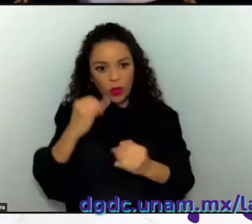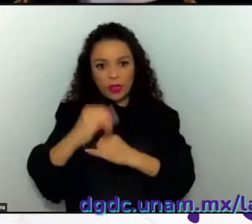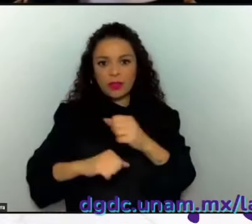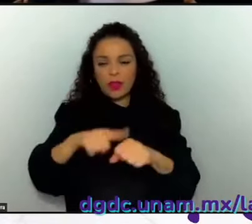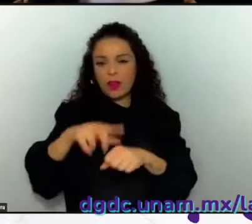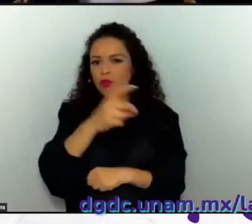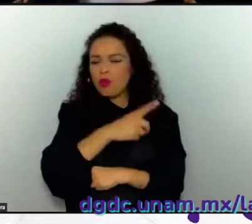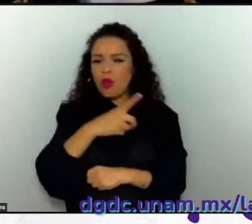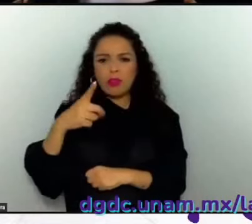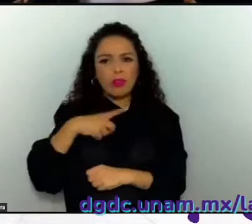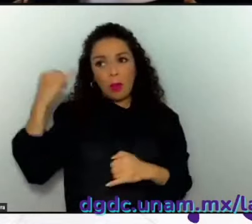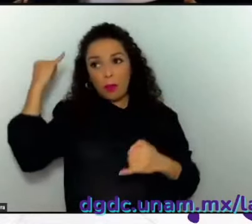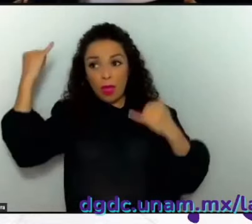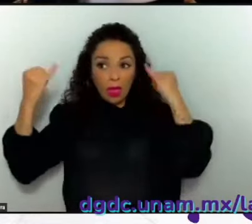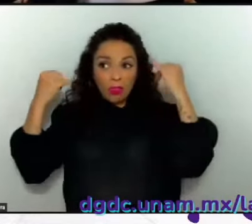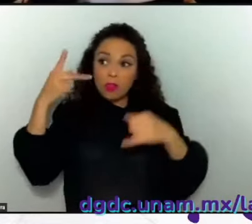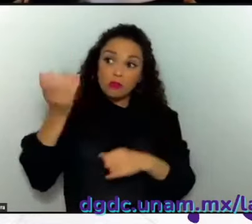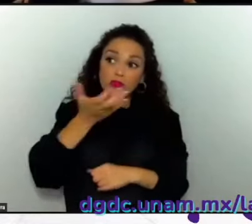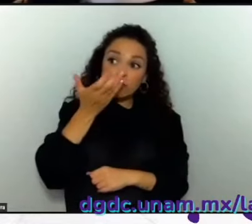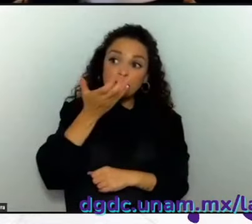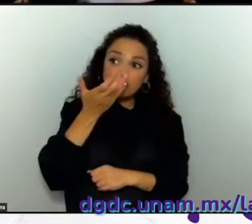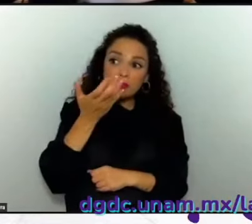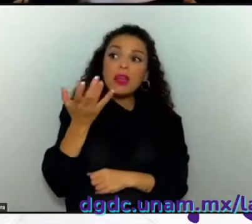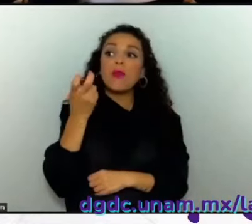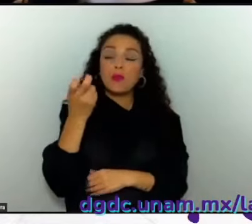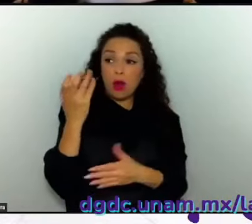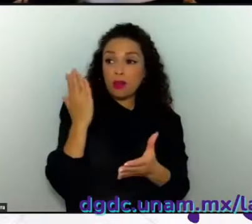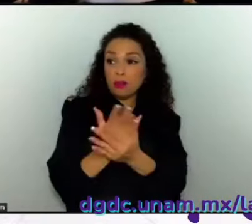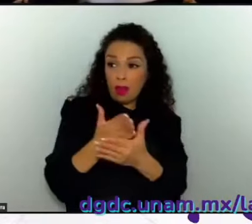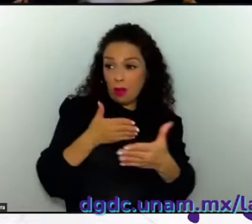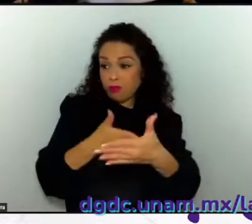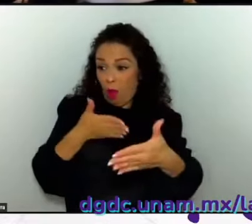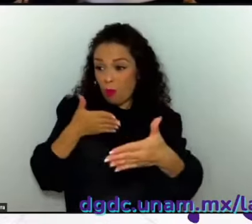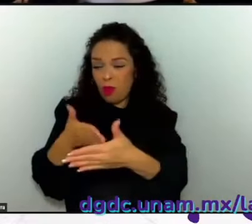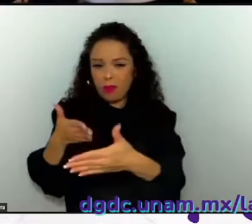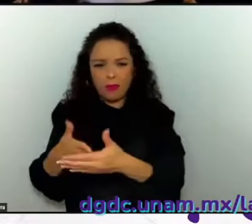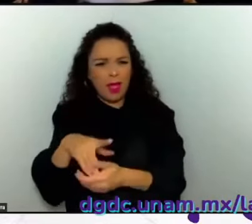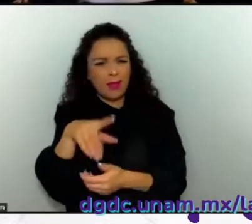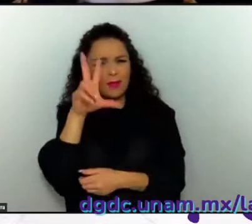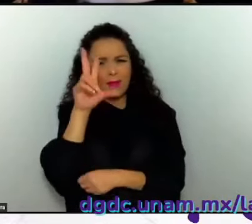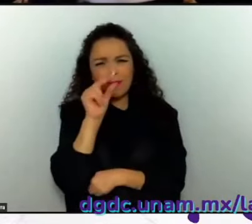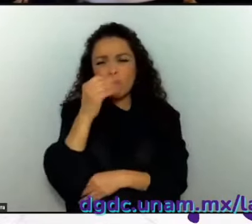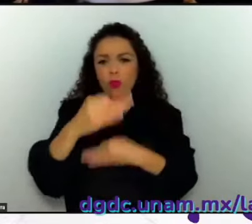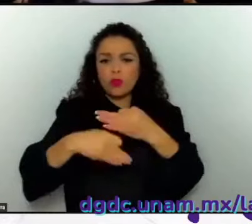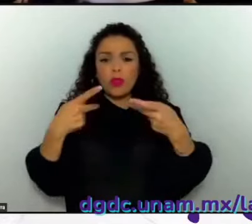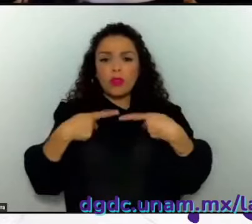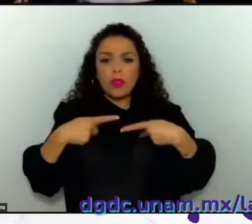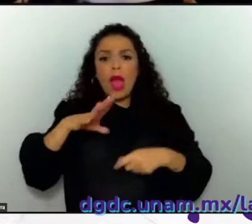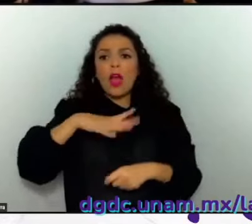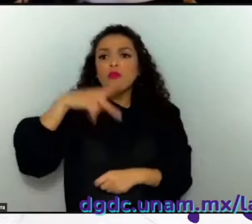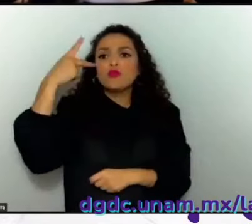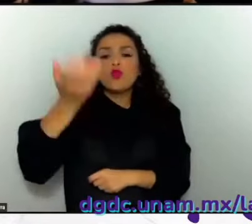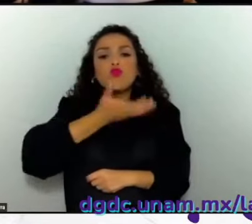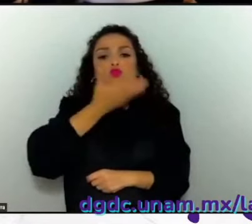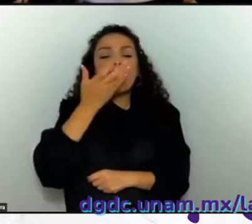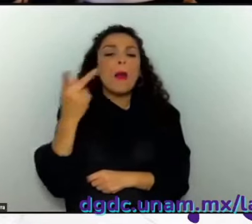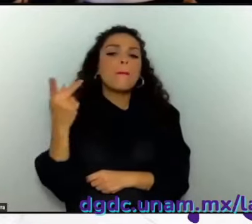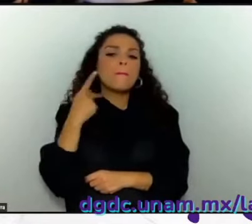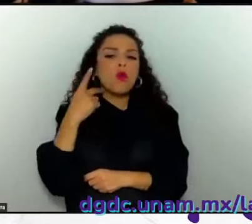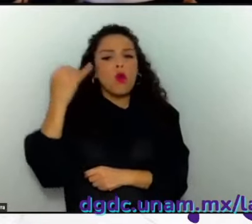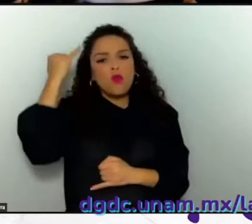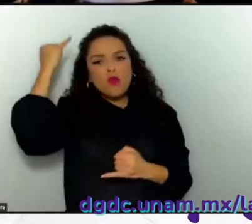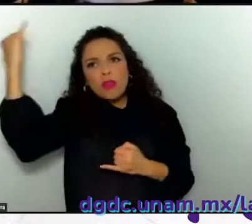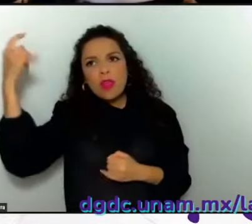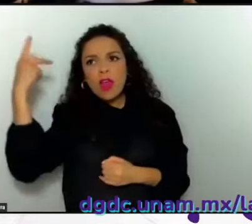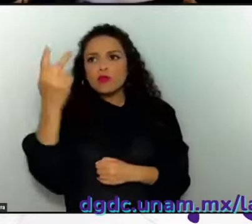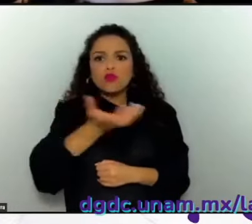tipo ideológico. Creo que eso es grave, ¿no? Tratar de, o sea, todos tenemos nuestras ideas, todos tenemos nuestras posturas políticas, todos tenemos manera de entender el